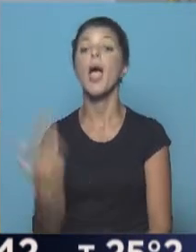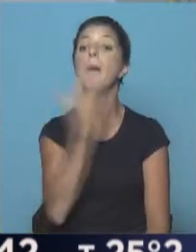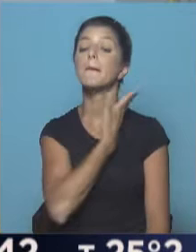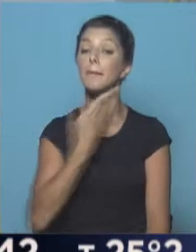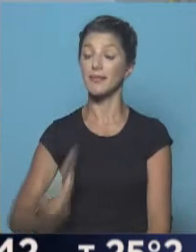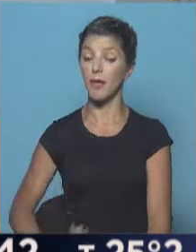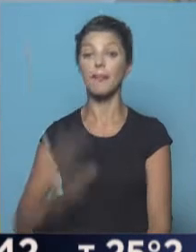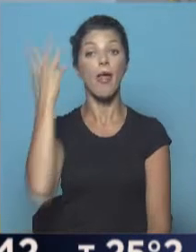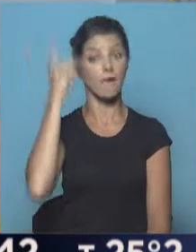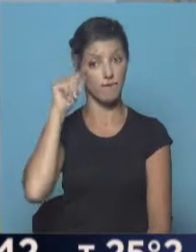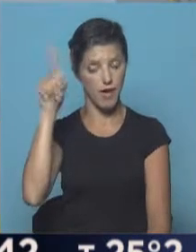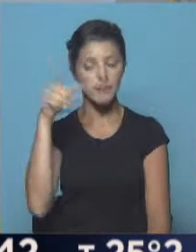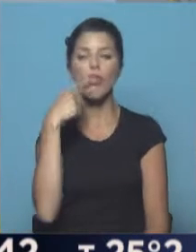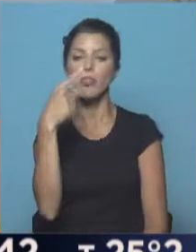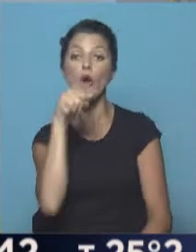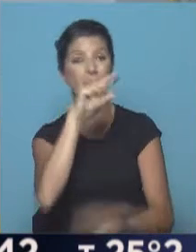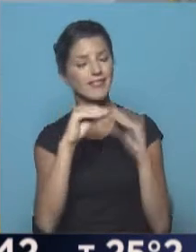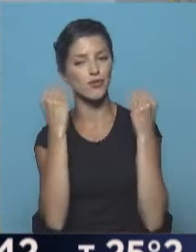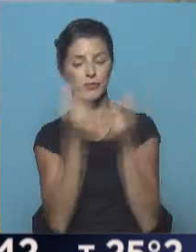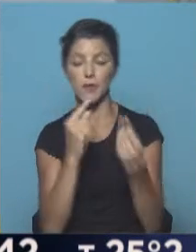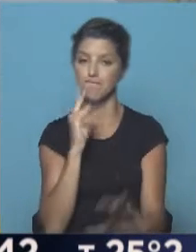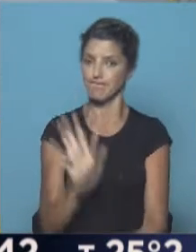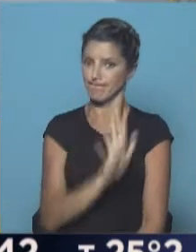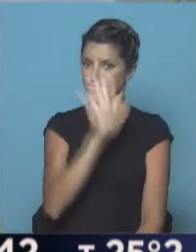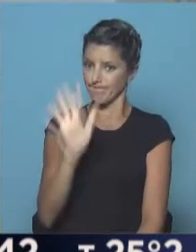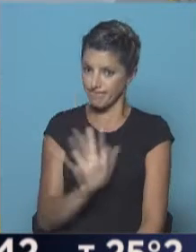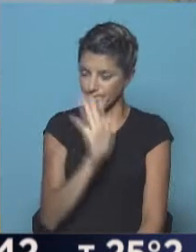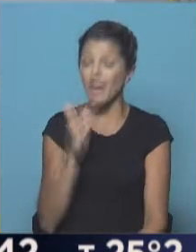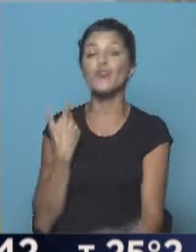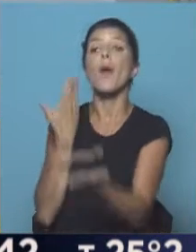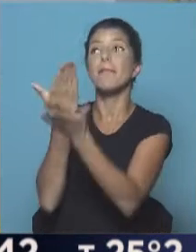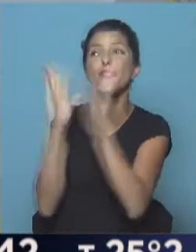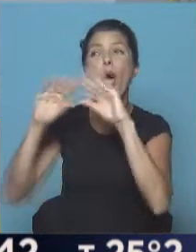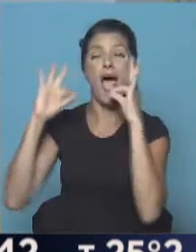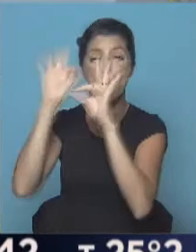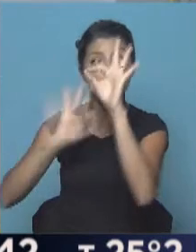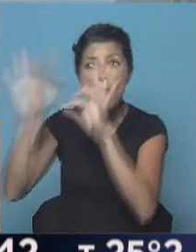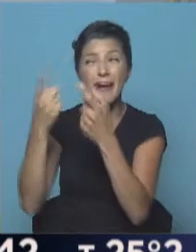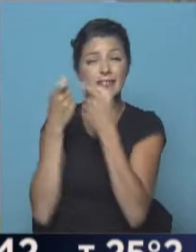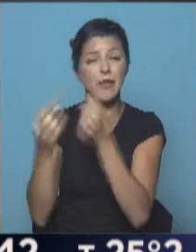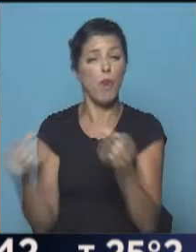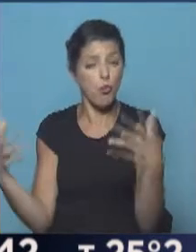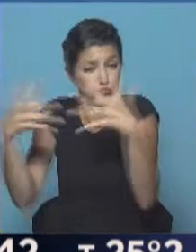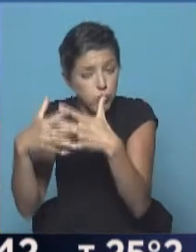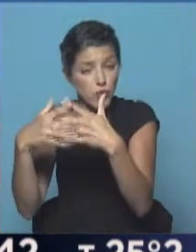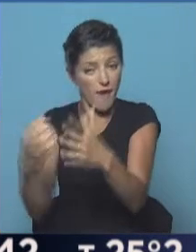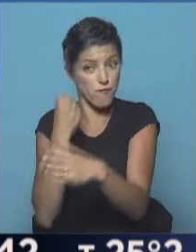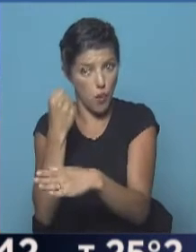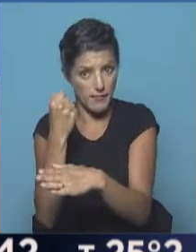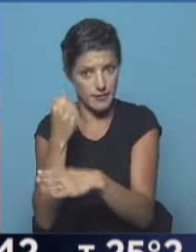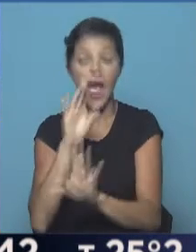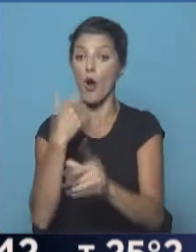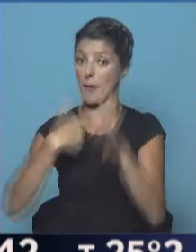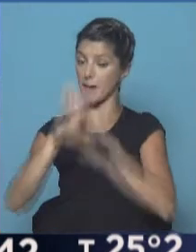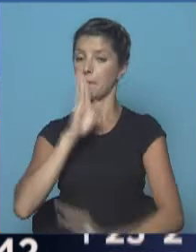François Hollande dijo que el resultado trae incertidumbre, instando a Europa a estar fuerte y unida. Mucho más cauta, la primera alemana